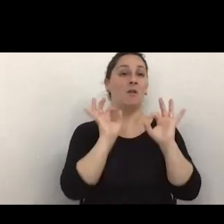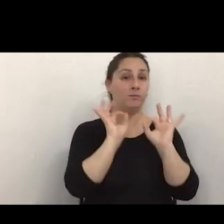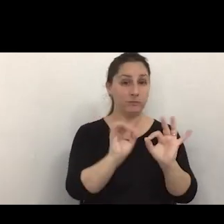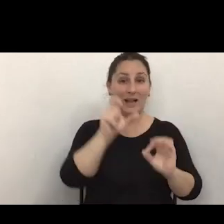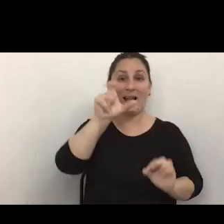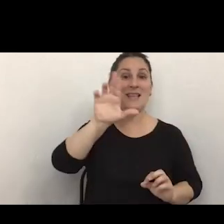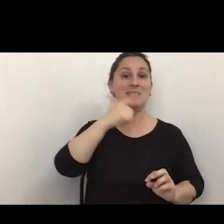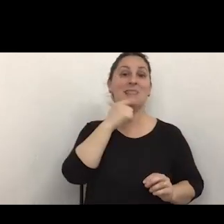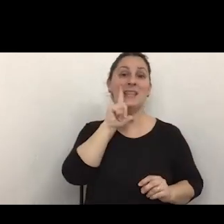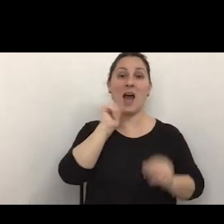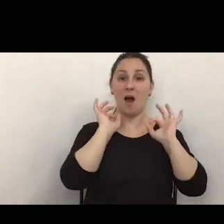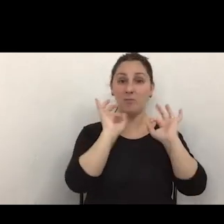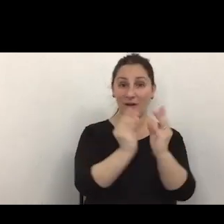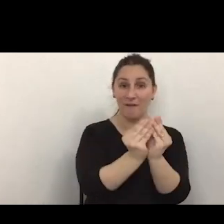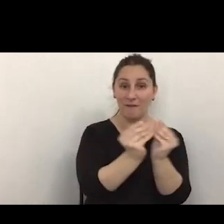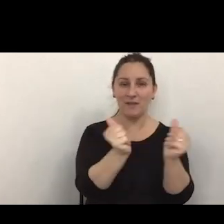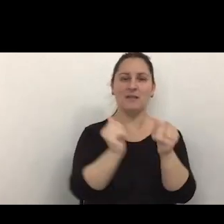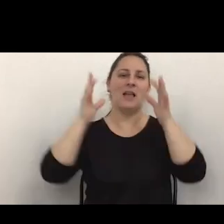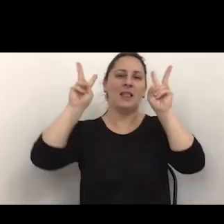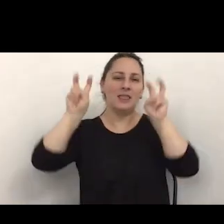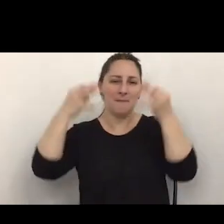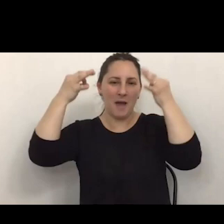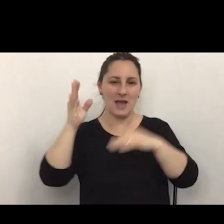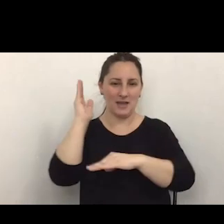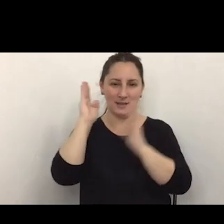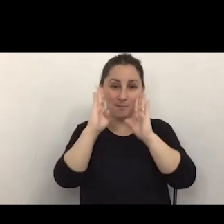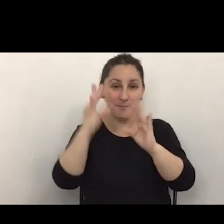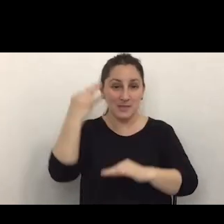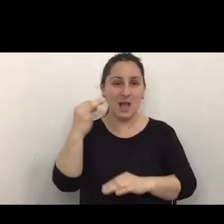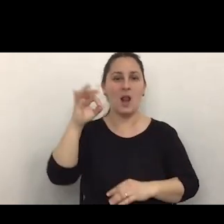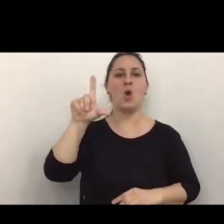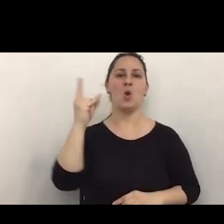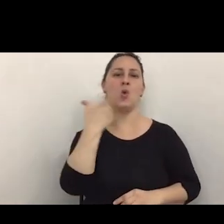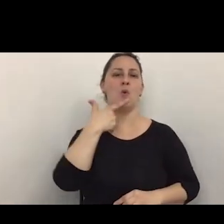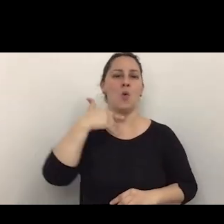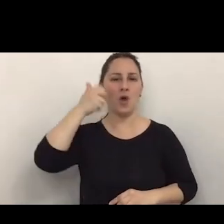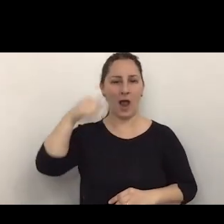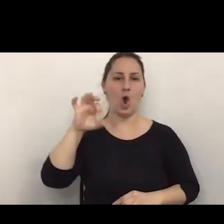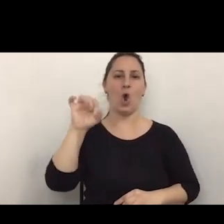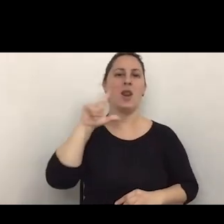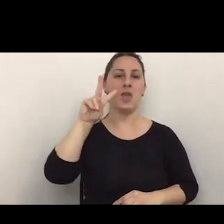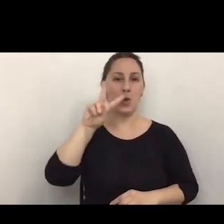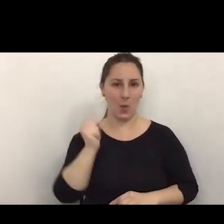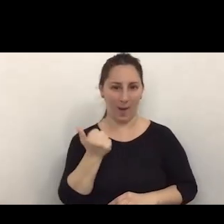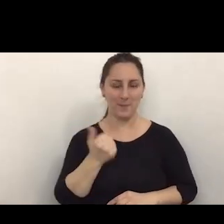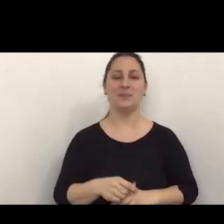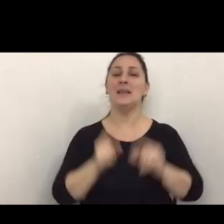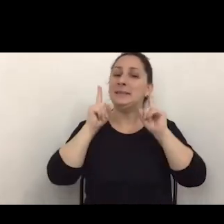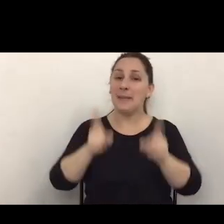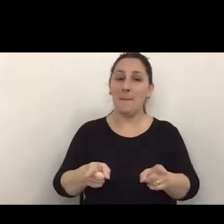paso al tema especial a cargo de la doctora María Luján Rodríguez Oliva. Después también, como